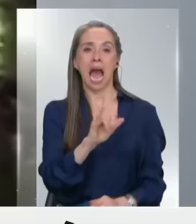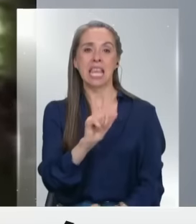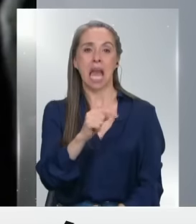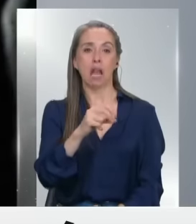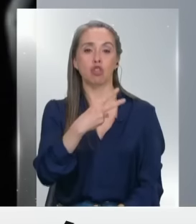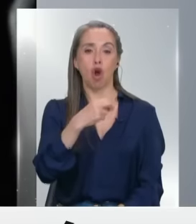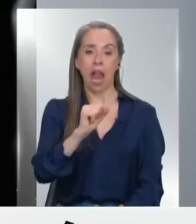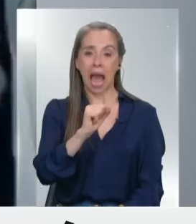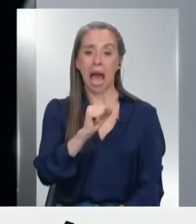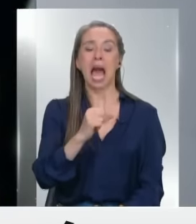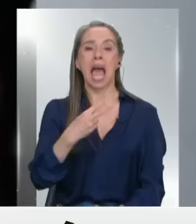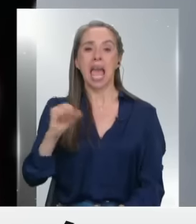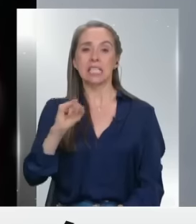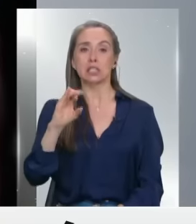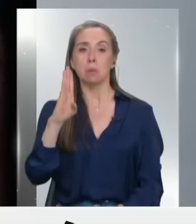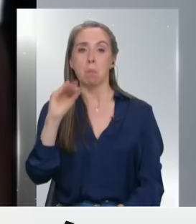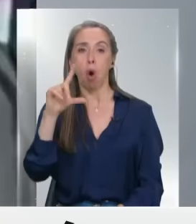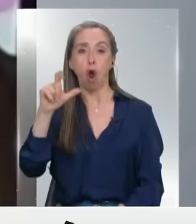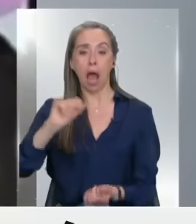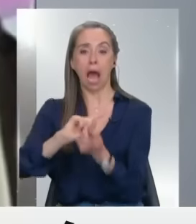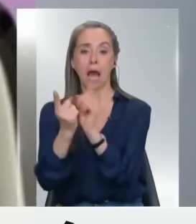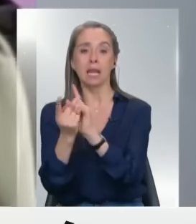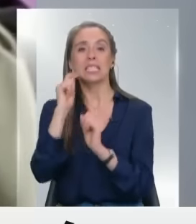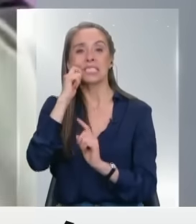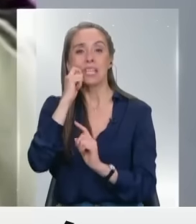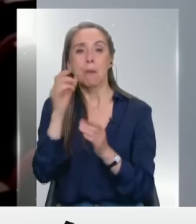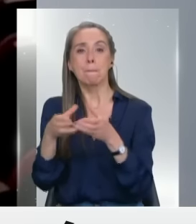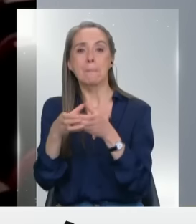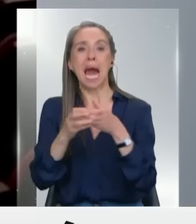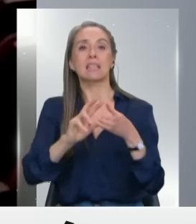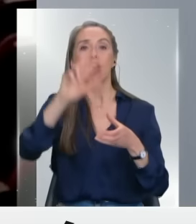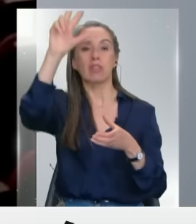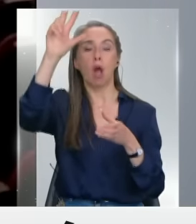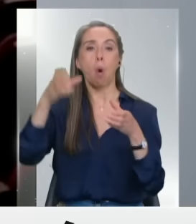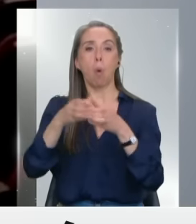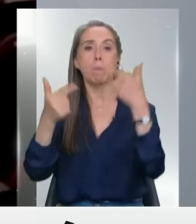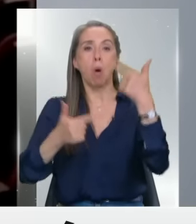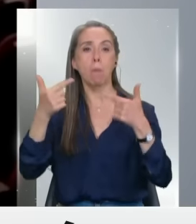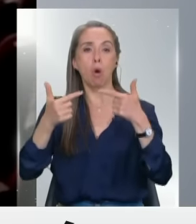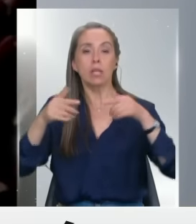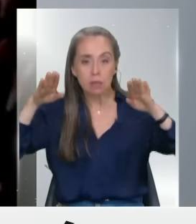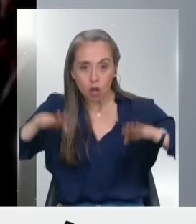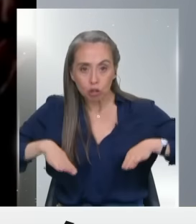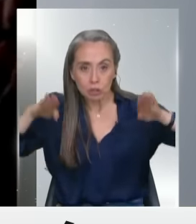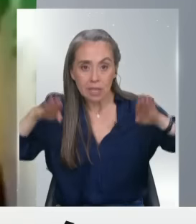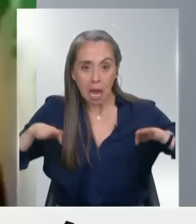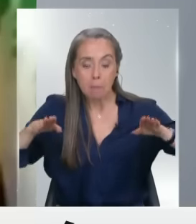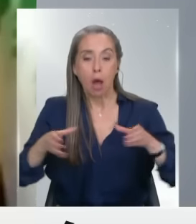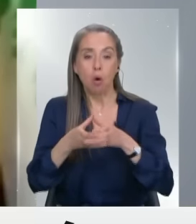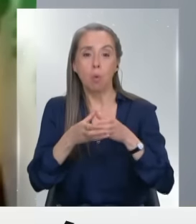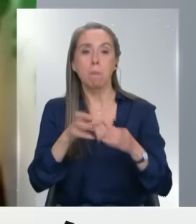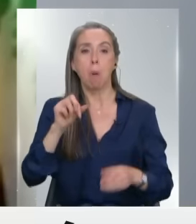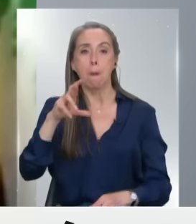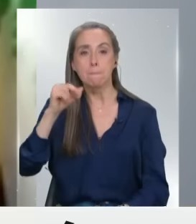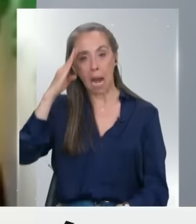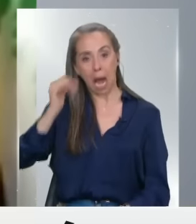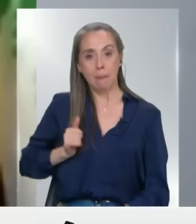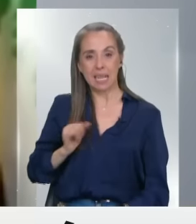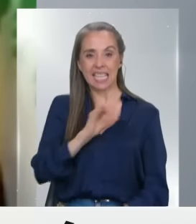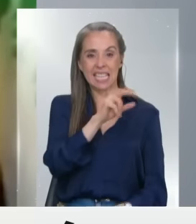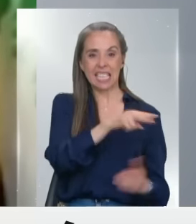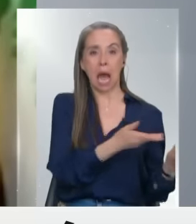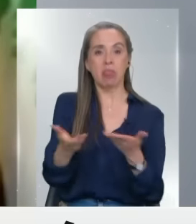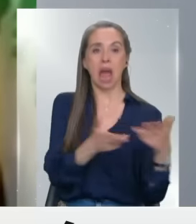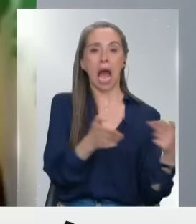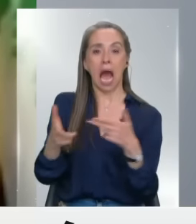Khamenei, convirtió a Hezbollah, cuyo significado es partido de Dios, en una fuerza política islamista y un grupo paramilitar. Irán les provee